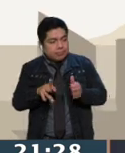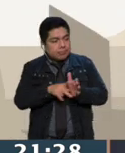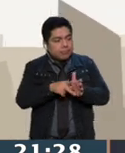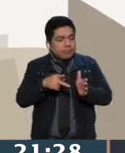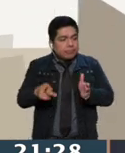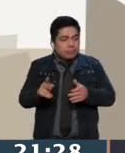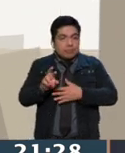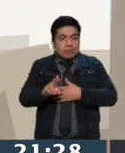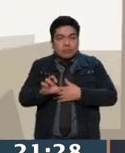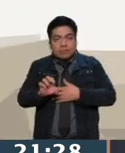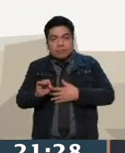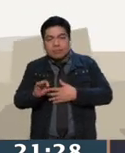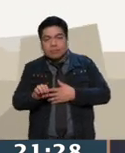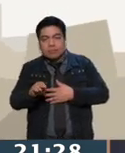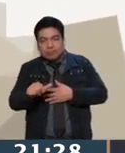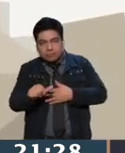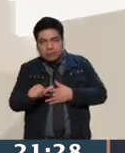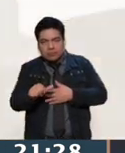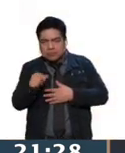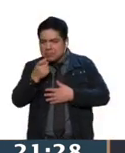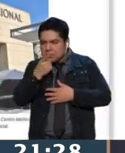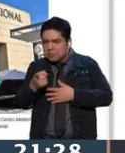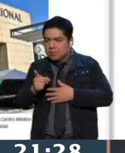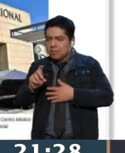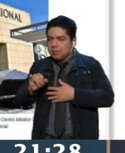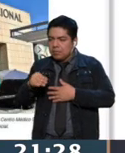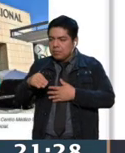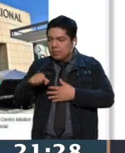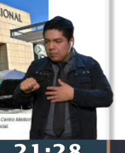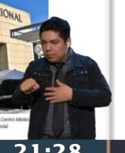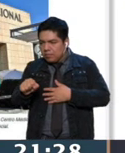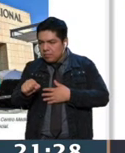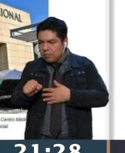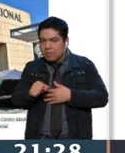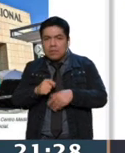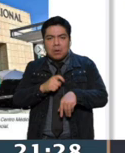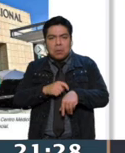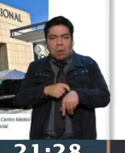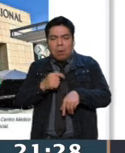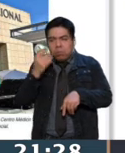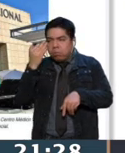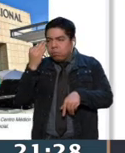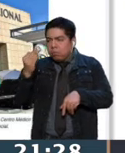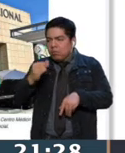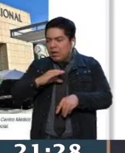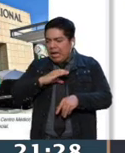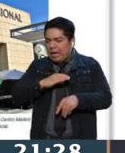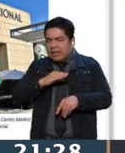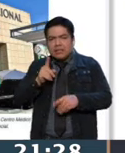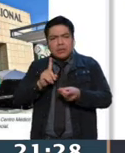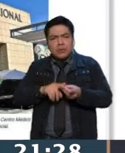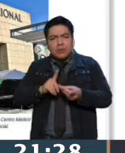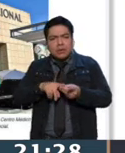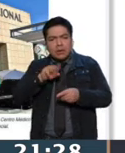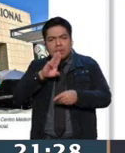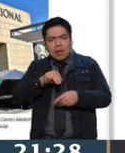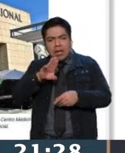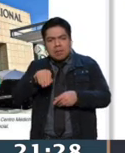publicó que demora el IMSS atención a cáncer en Michoacán. Y en ese